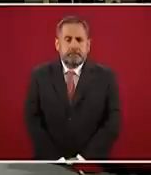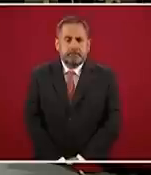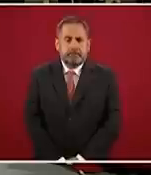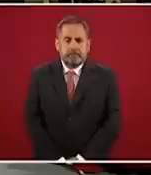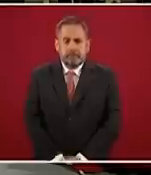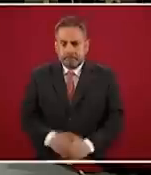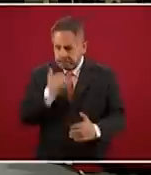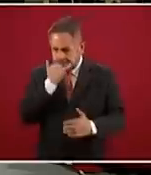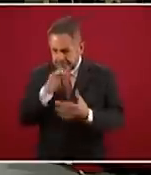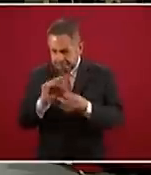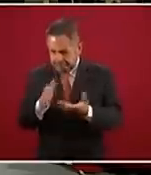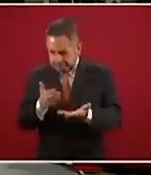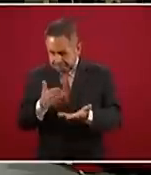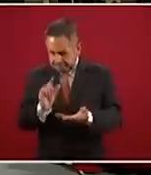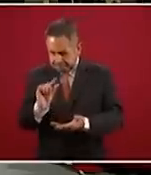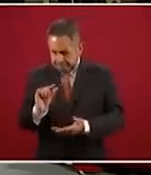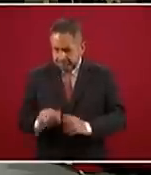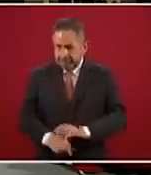Perdón.